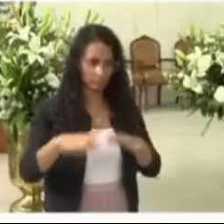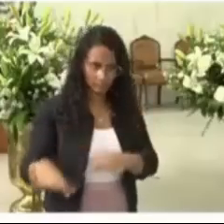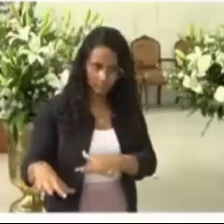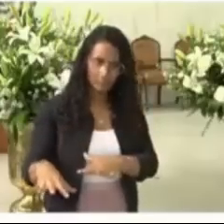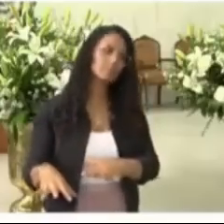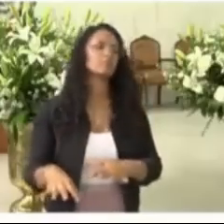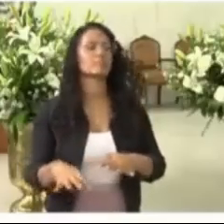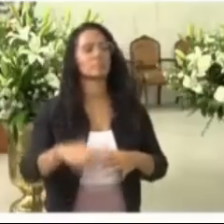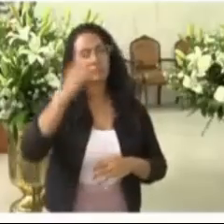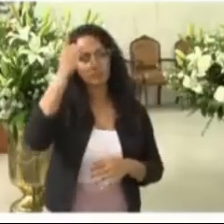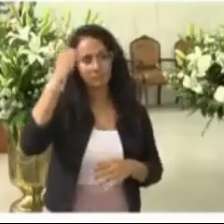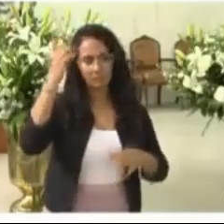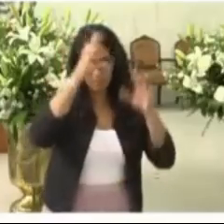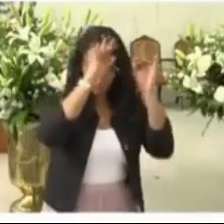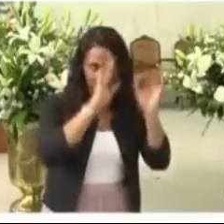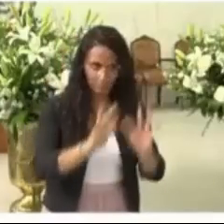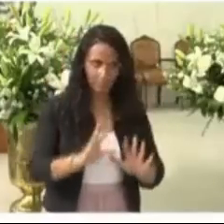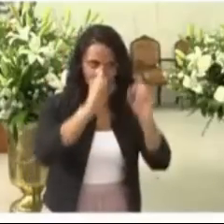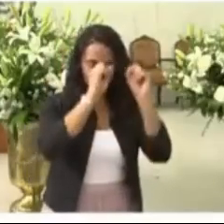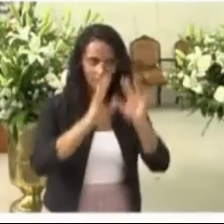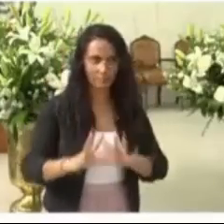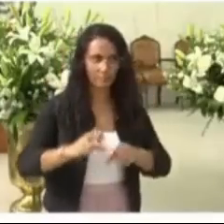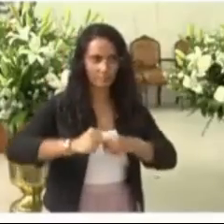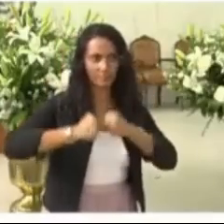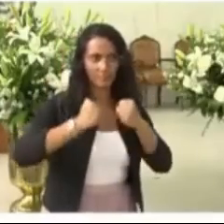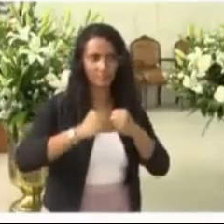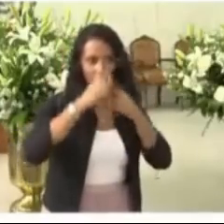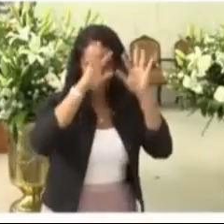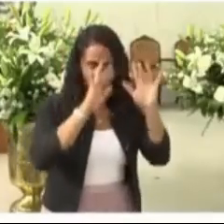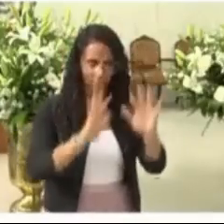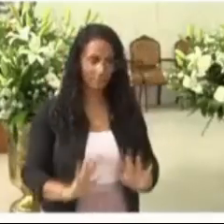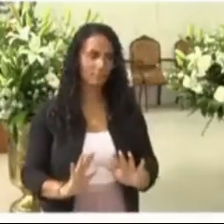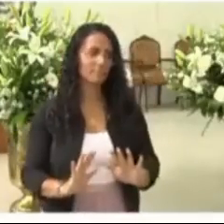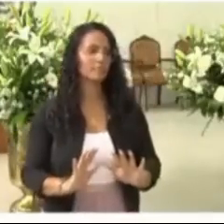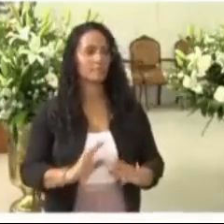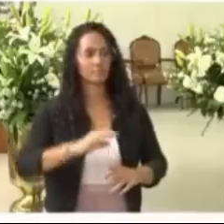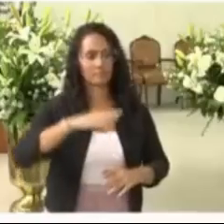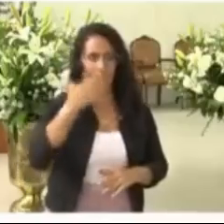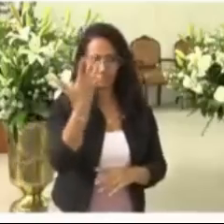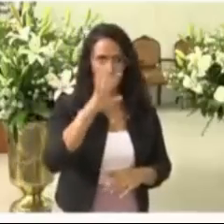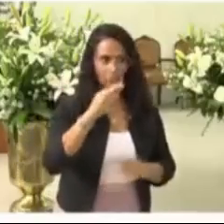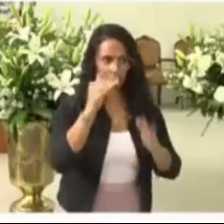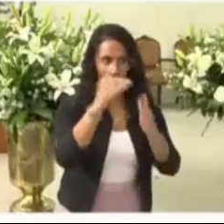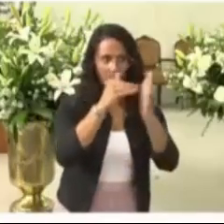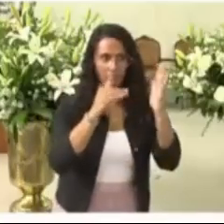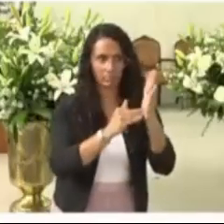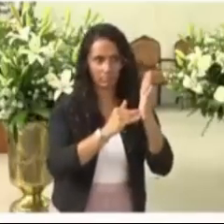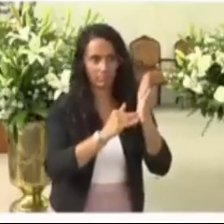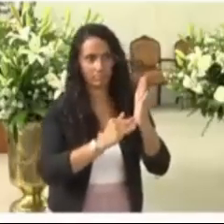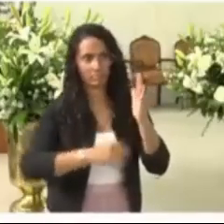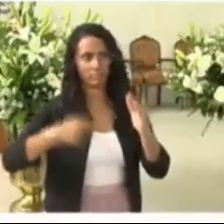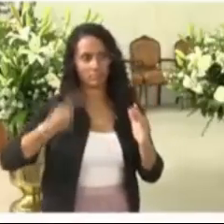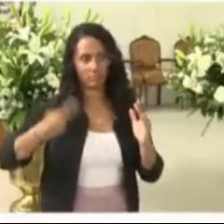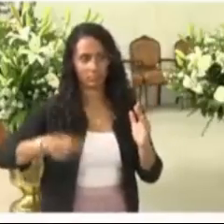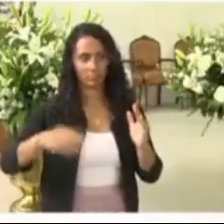Dios derramó abundante bendición sobre cerca de las 5,000 o más hermanas que allí se dieron